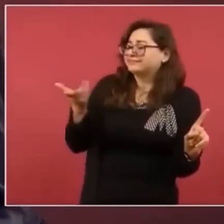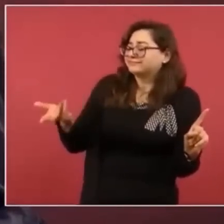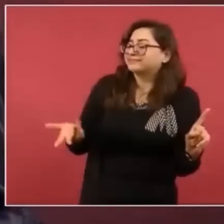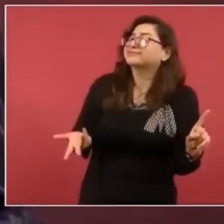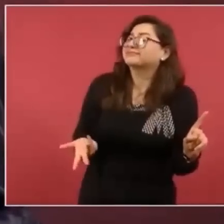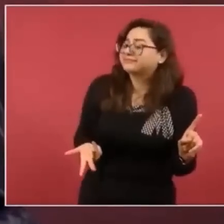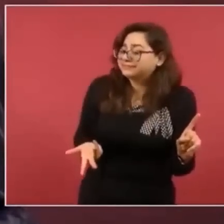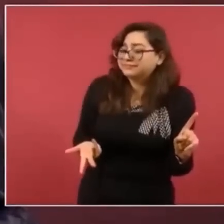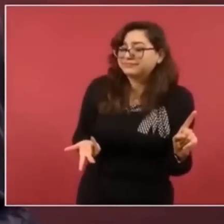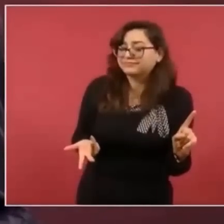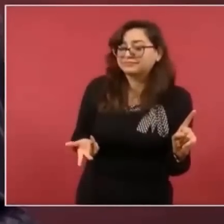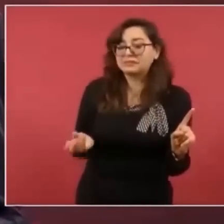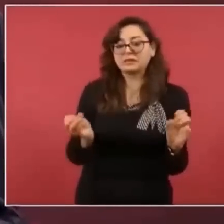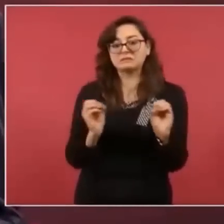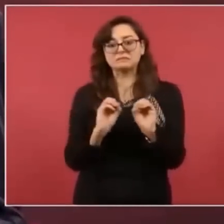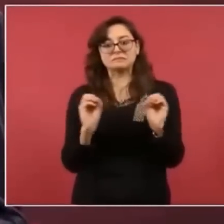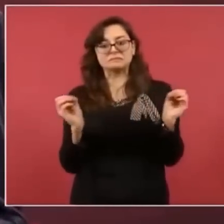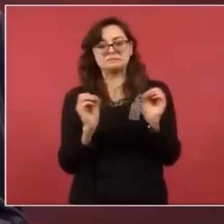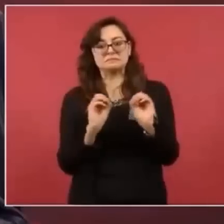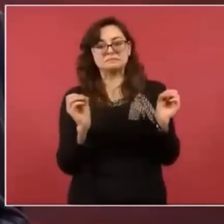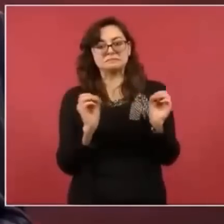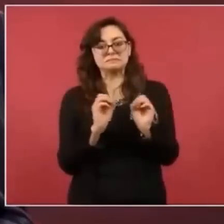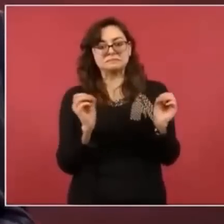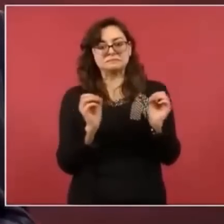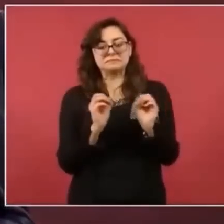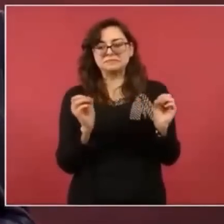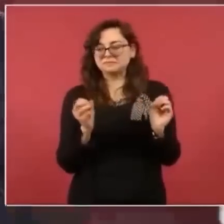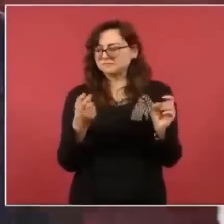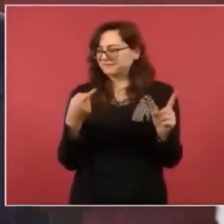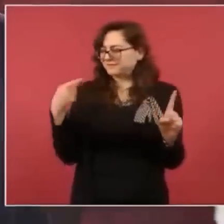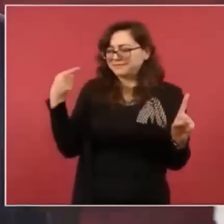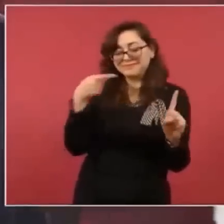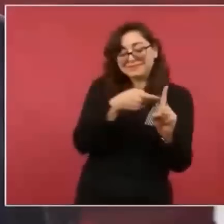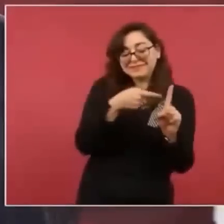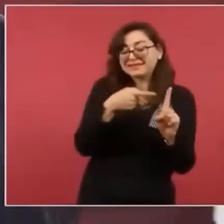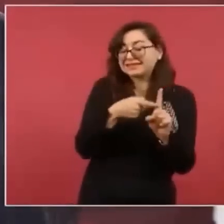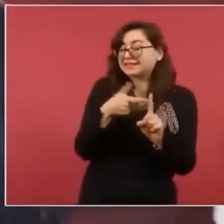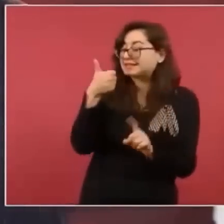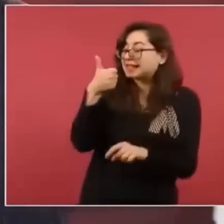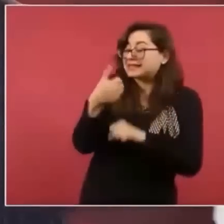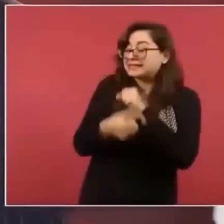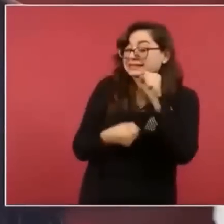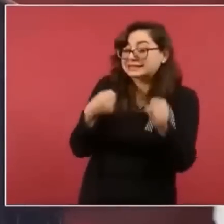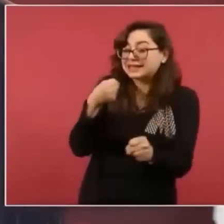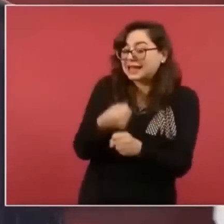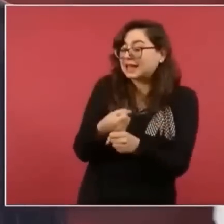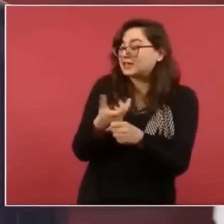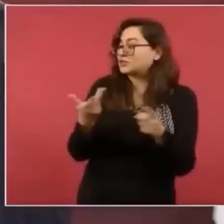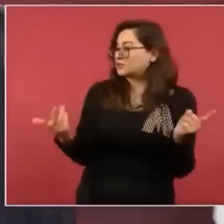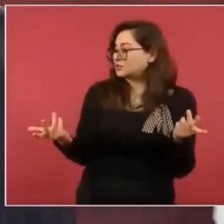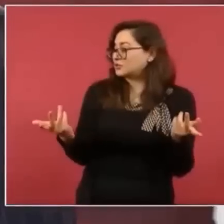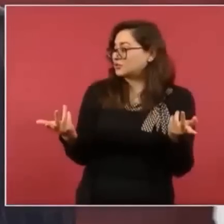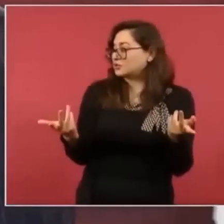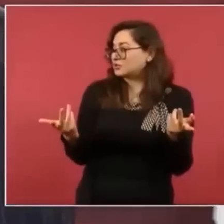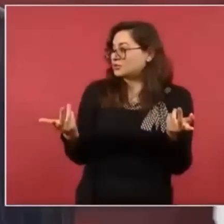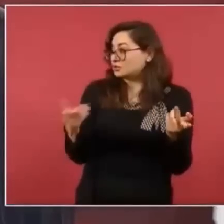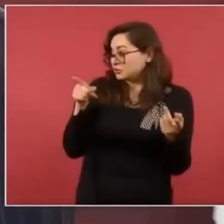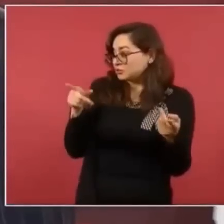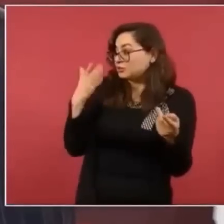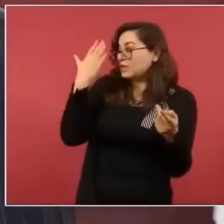nombró a García Luna y lo sostuvo 6 años, y si sabía o no sabía